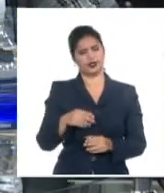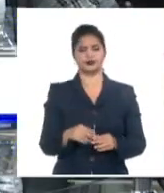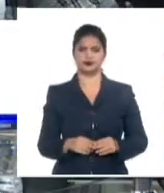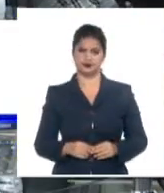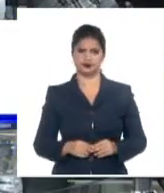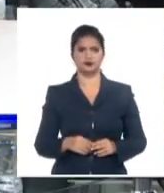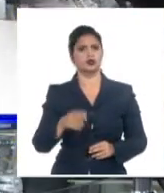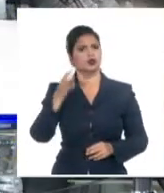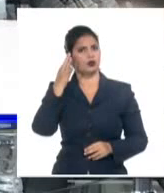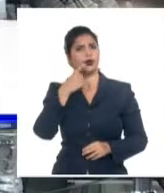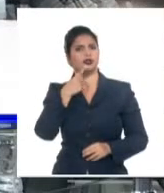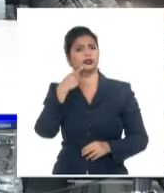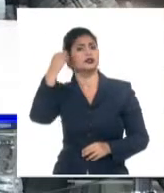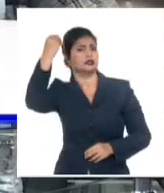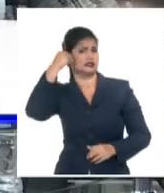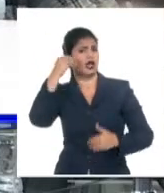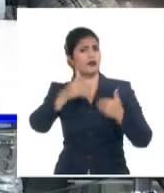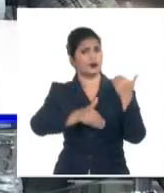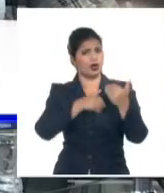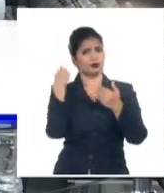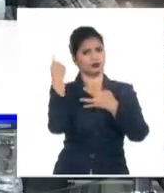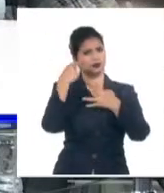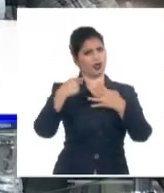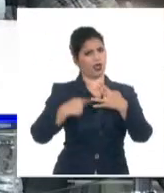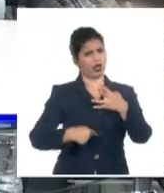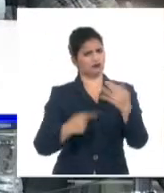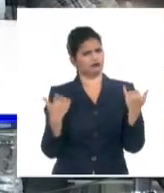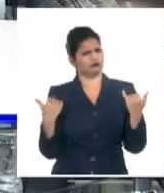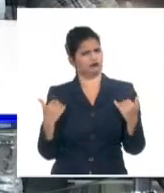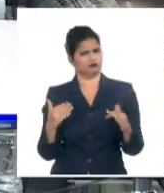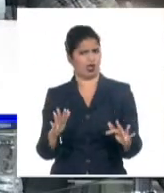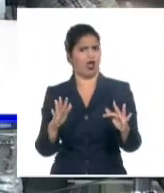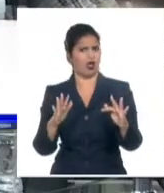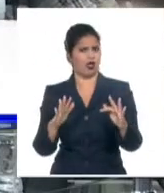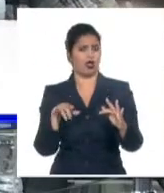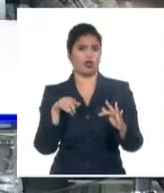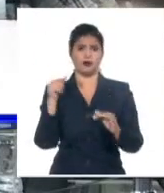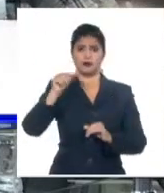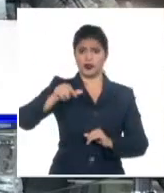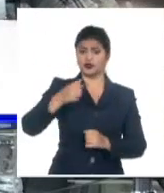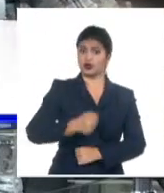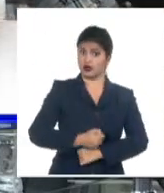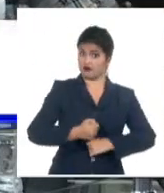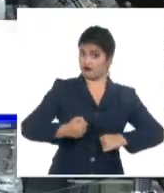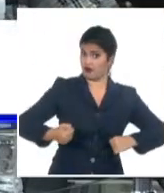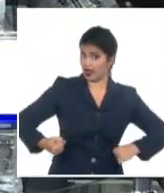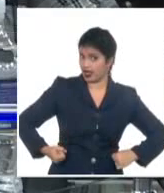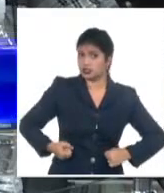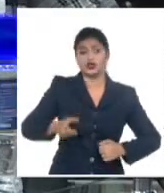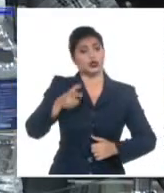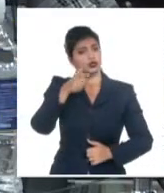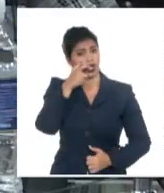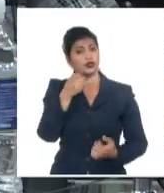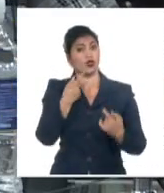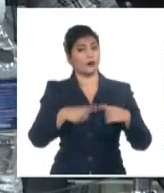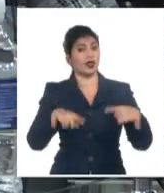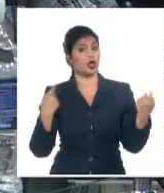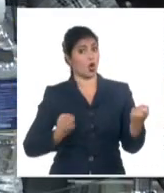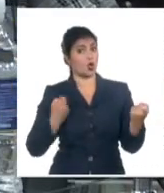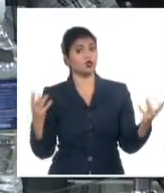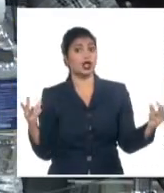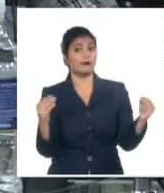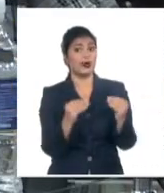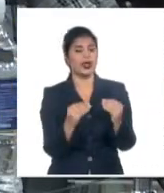problemas que están incluso por encima del esfuerzo de los colectivos en este momento del país. Todos lo conocemos,